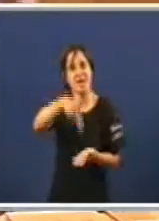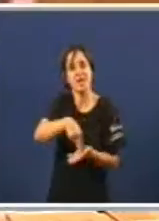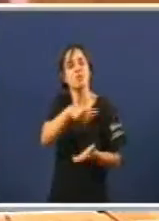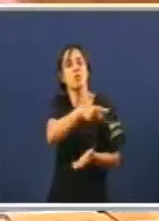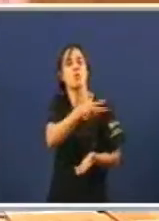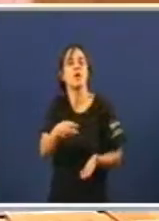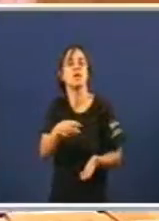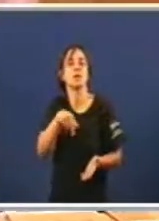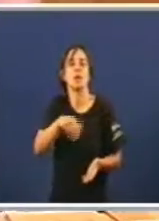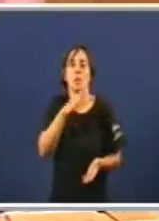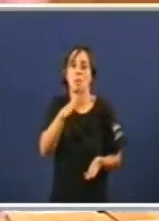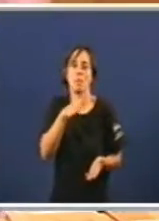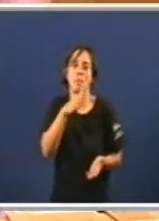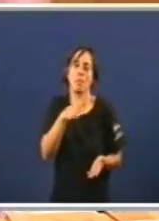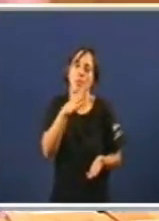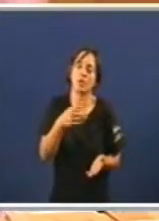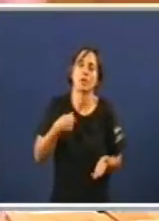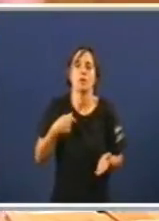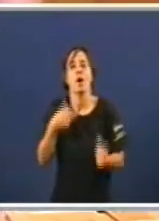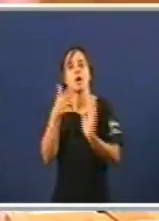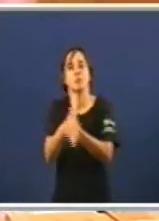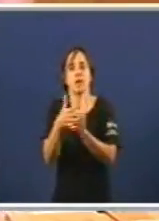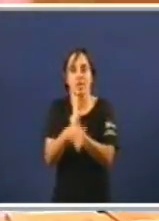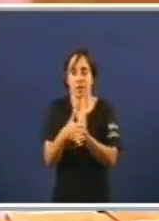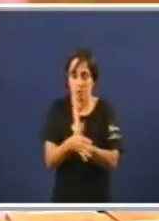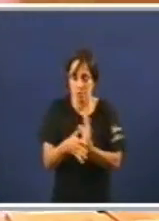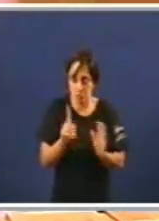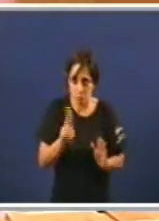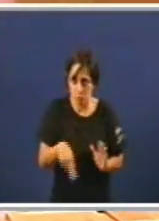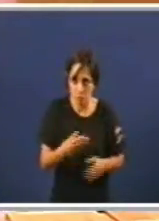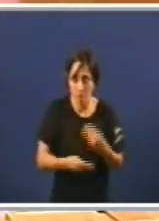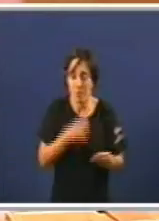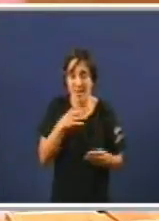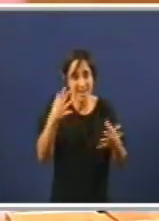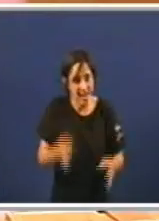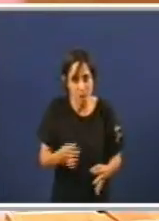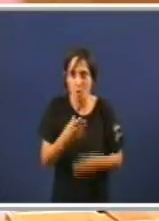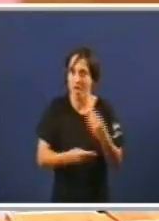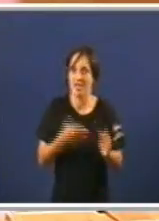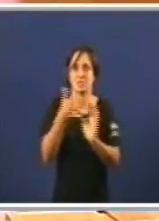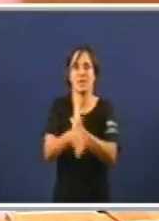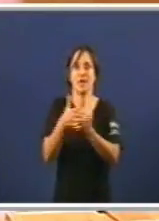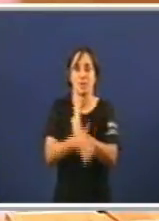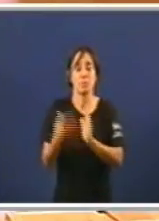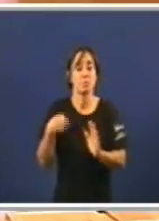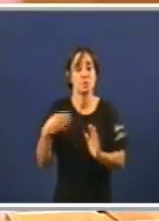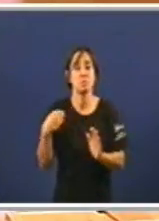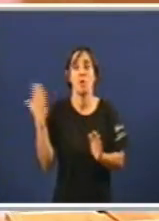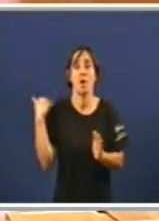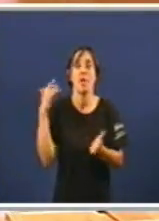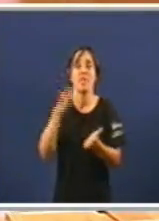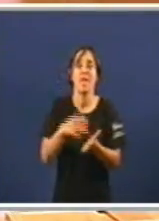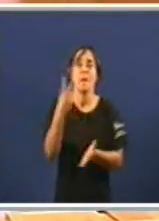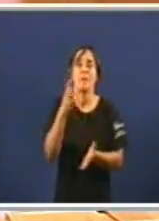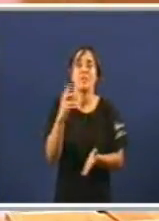esteñan acostumados a pasar a dar explicacións, porque non dan ningunha, e para mostro o botón da comparecencia do 20 de xuño.